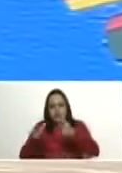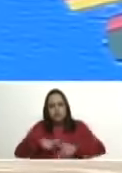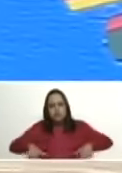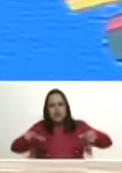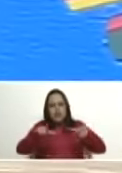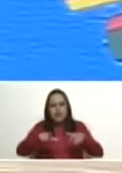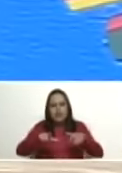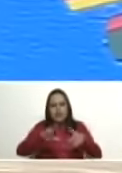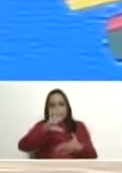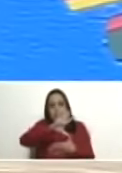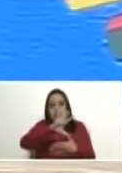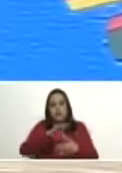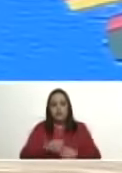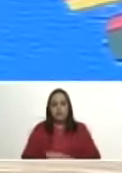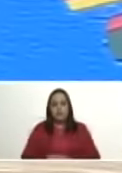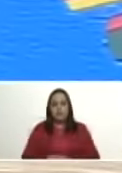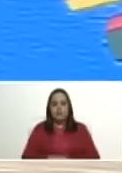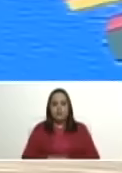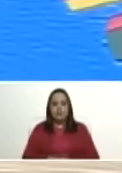América.